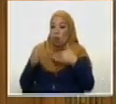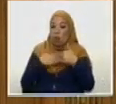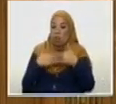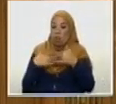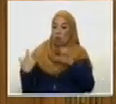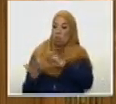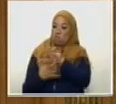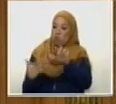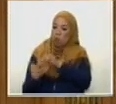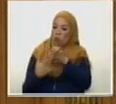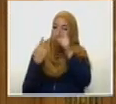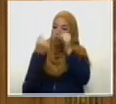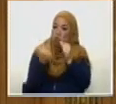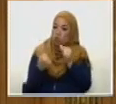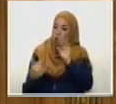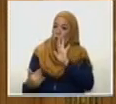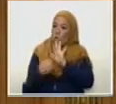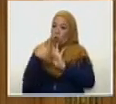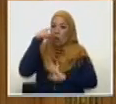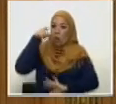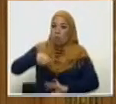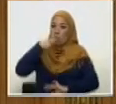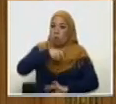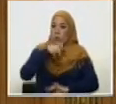guerra económica contra nuestro pueblo.